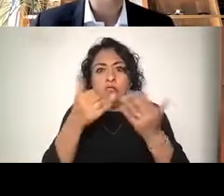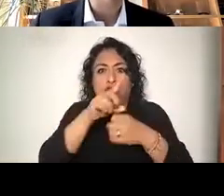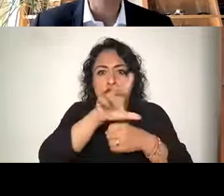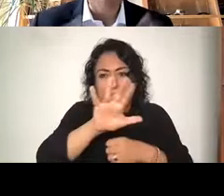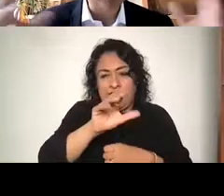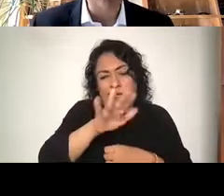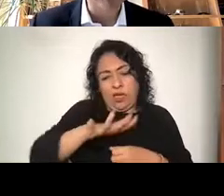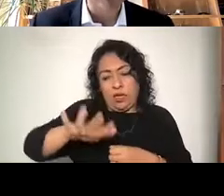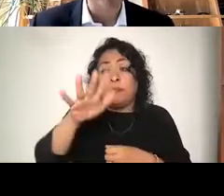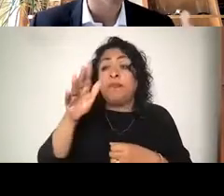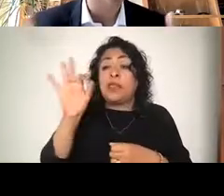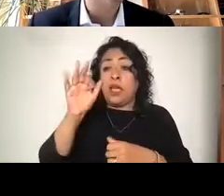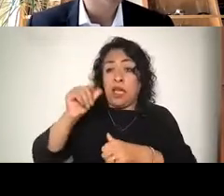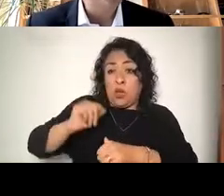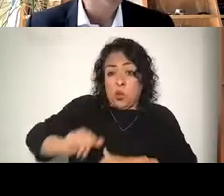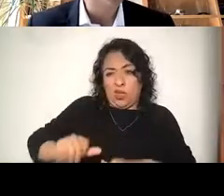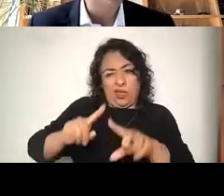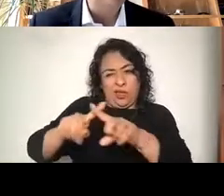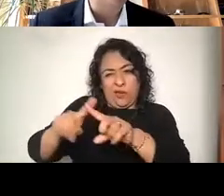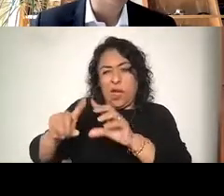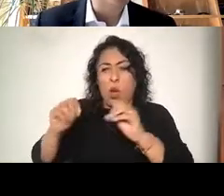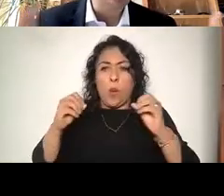tipo o hay personas, líderes